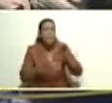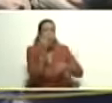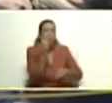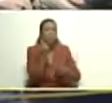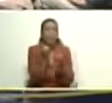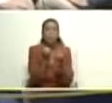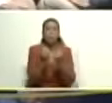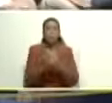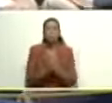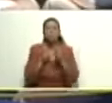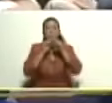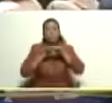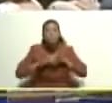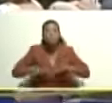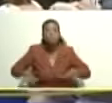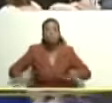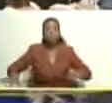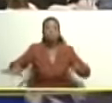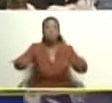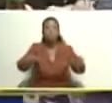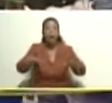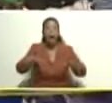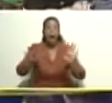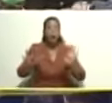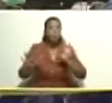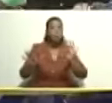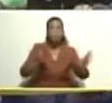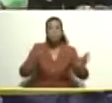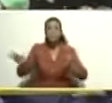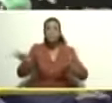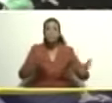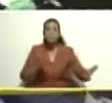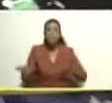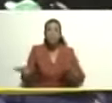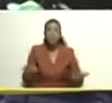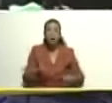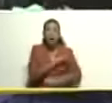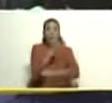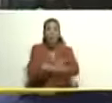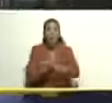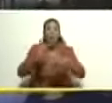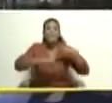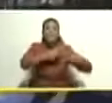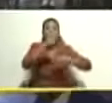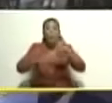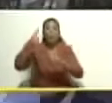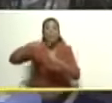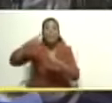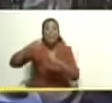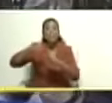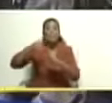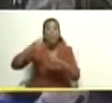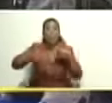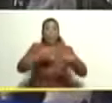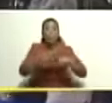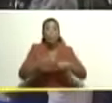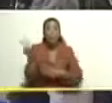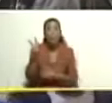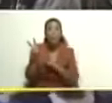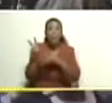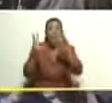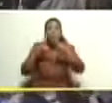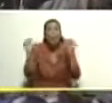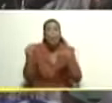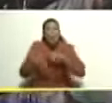y desplegar al máximo nivel las fuerzas productivas de un país que lo